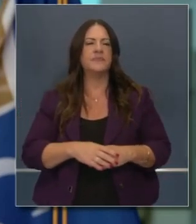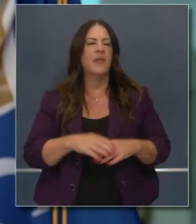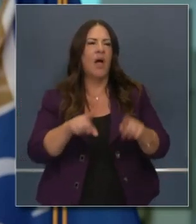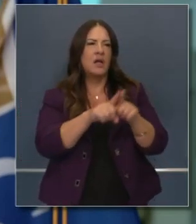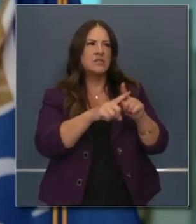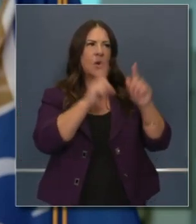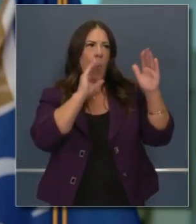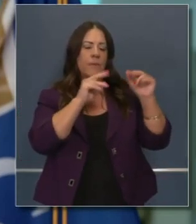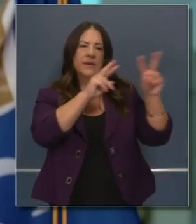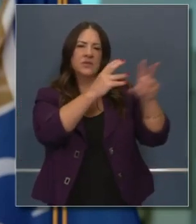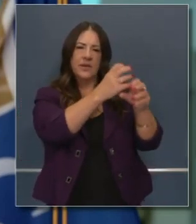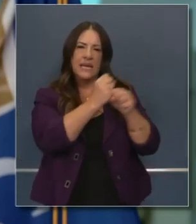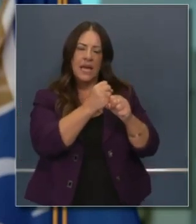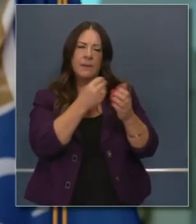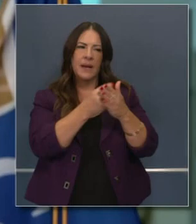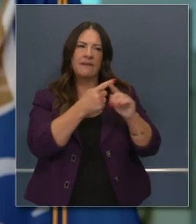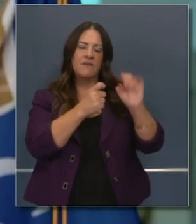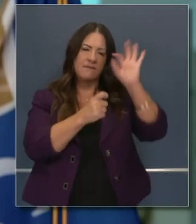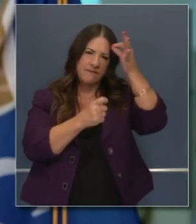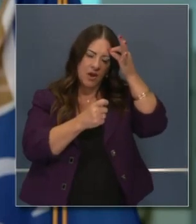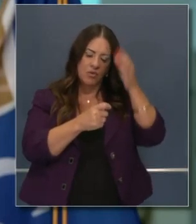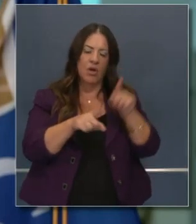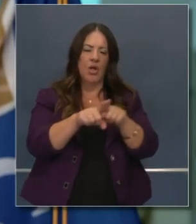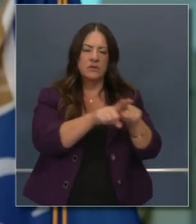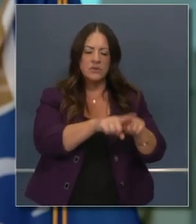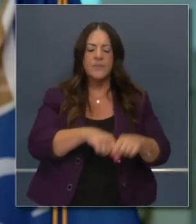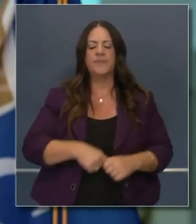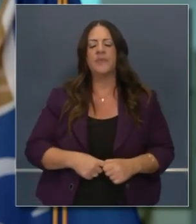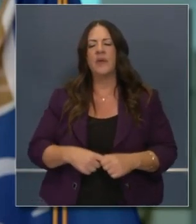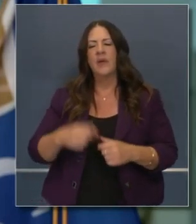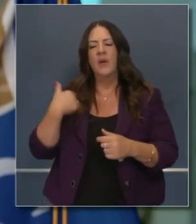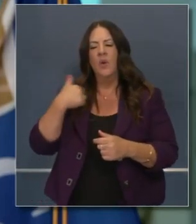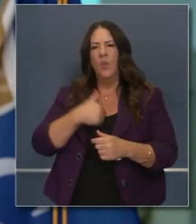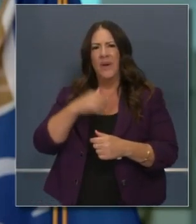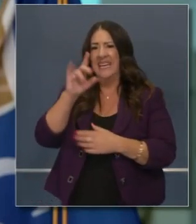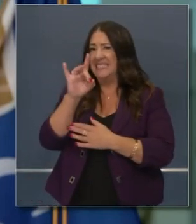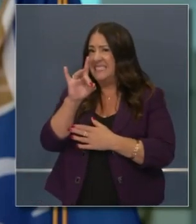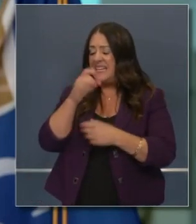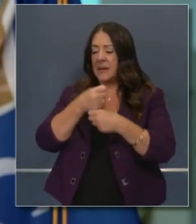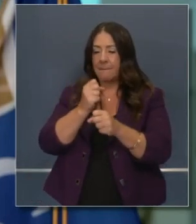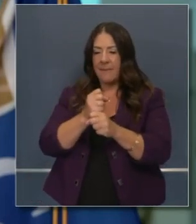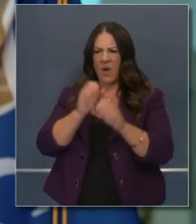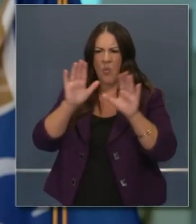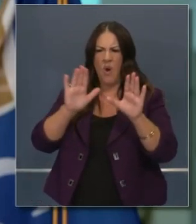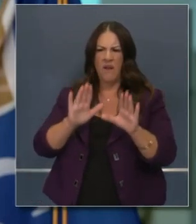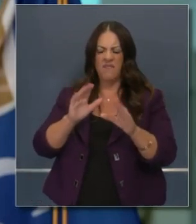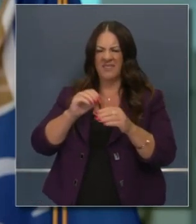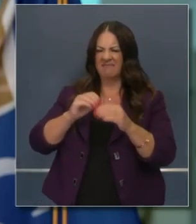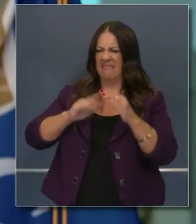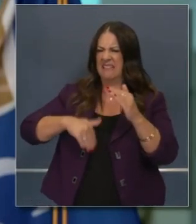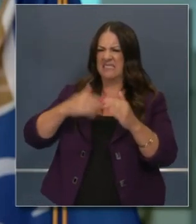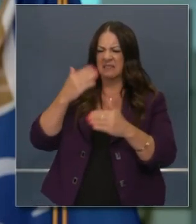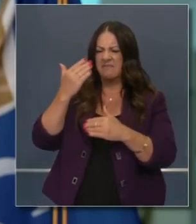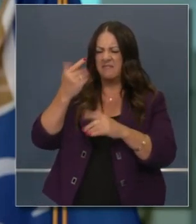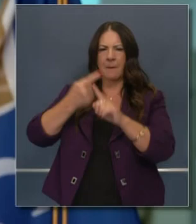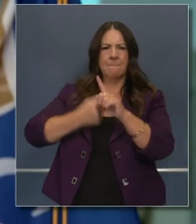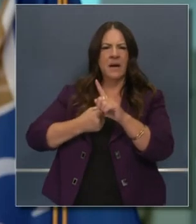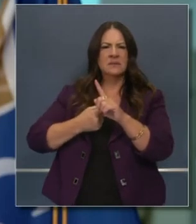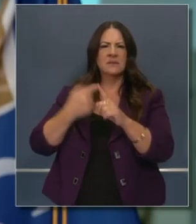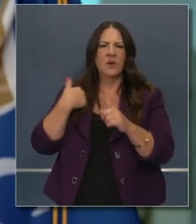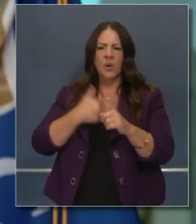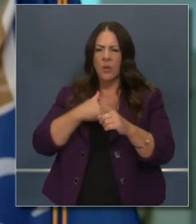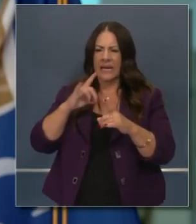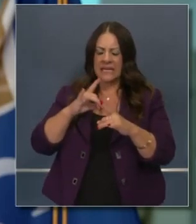la prevención de incendios. Actualmente hay 35 proyectos en el estado de California. Pudimos completar esos dentro de los 15